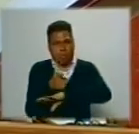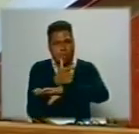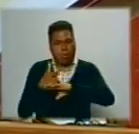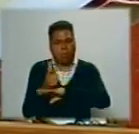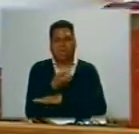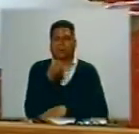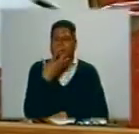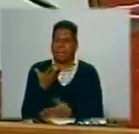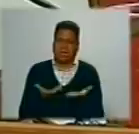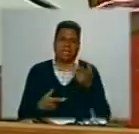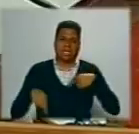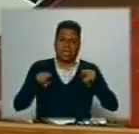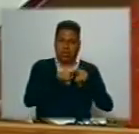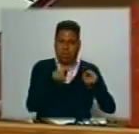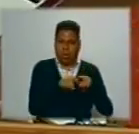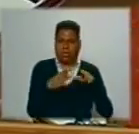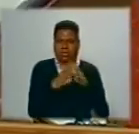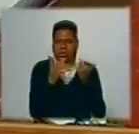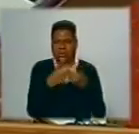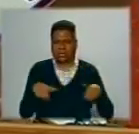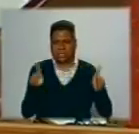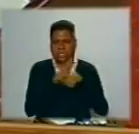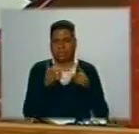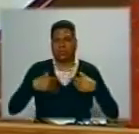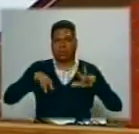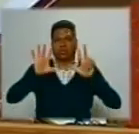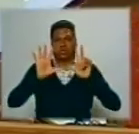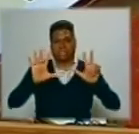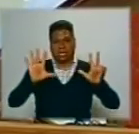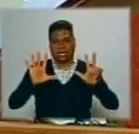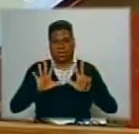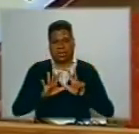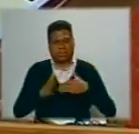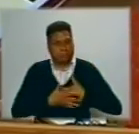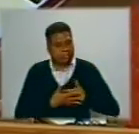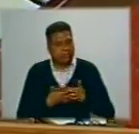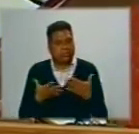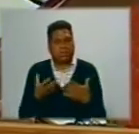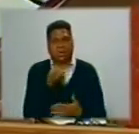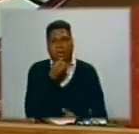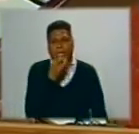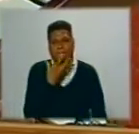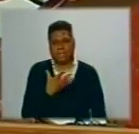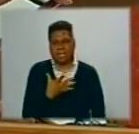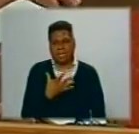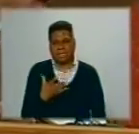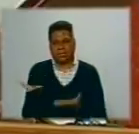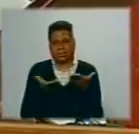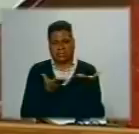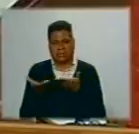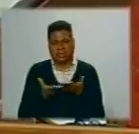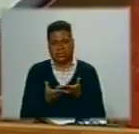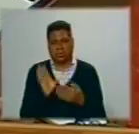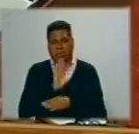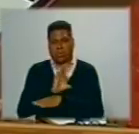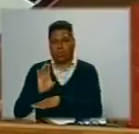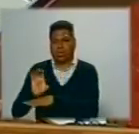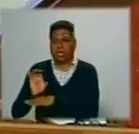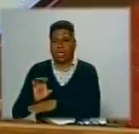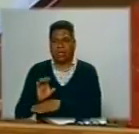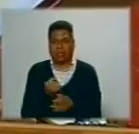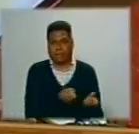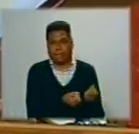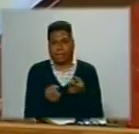trato equitativo y digno. 7. A disfrutar de bienes y servicios producidos, almacenados,